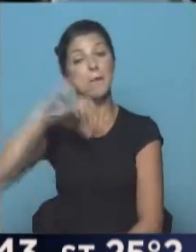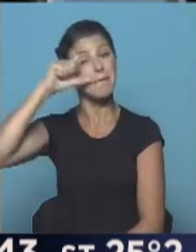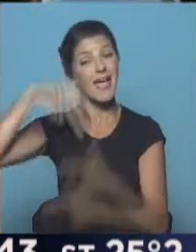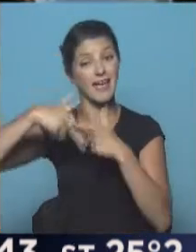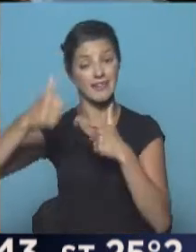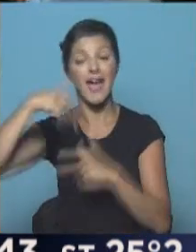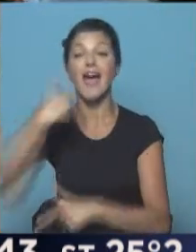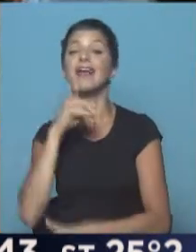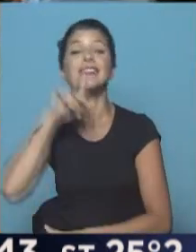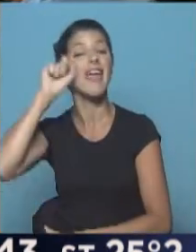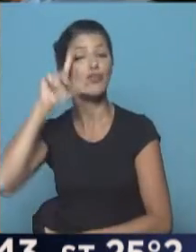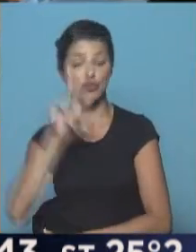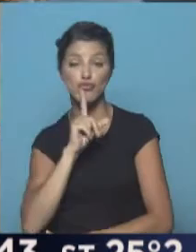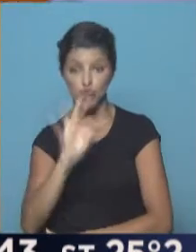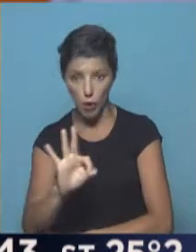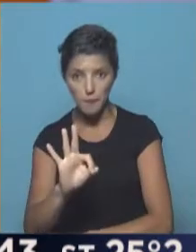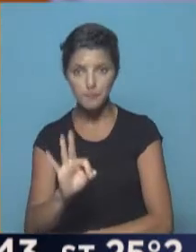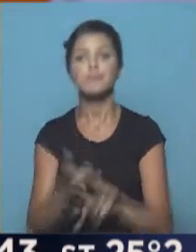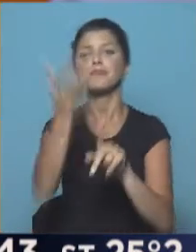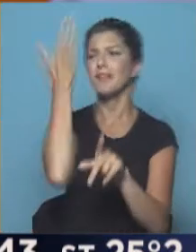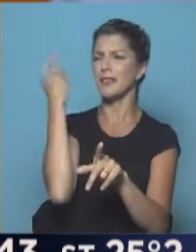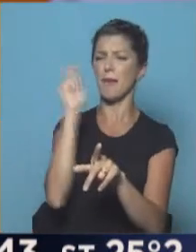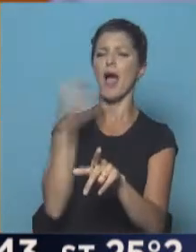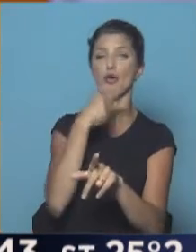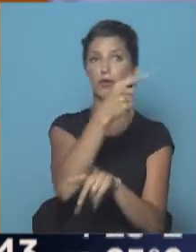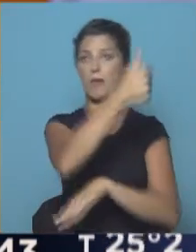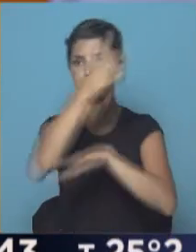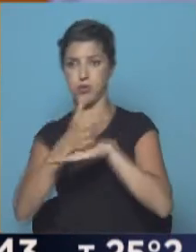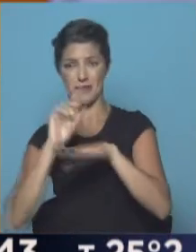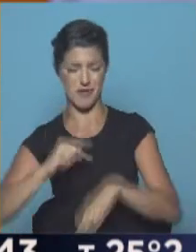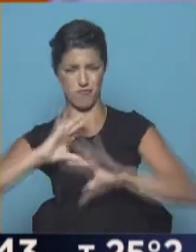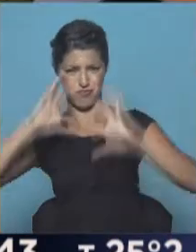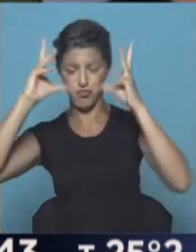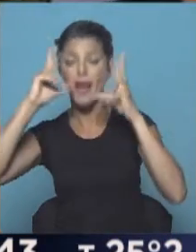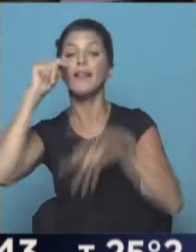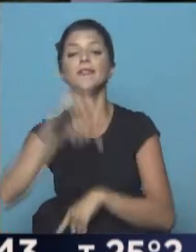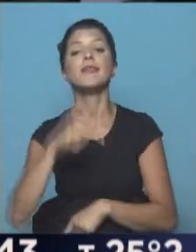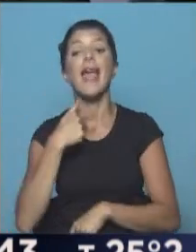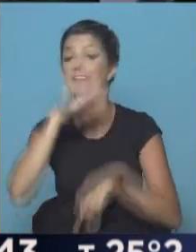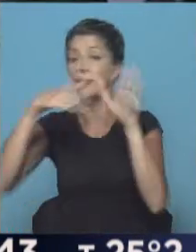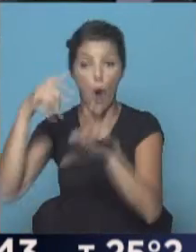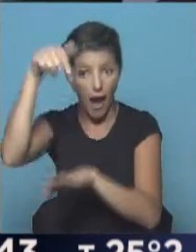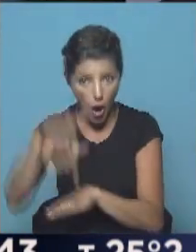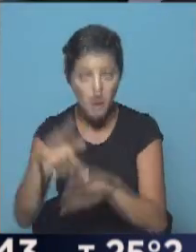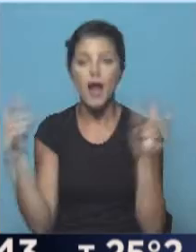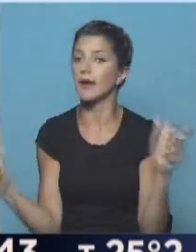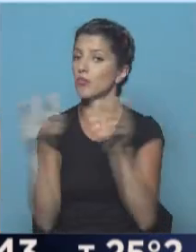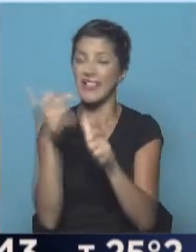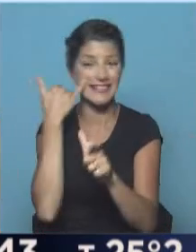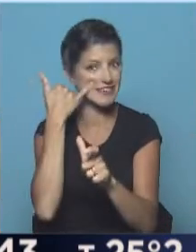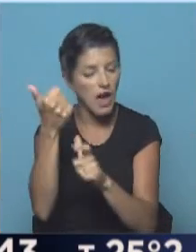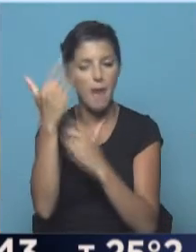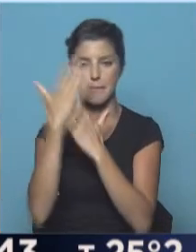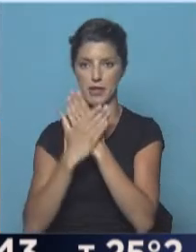a quien una visita del republicano en agosto le costó varios disgustos, convocó por lo pronto a una reunión urgente